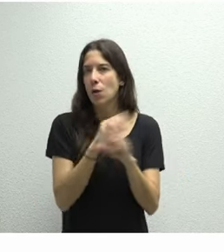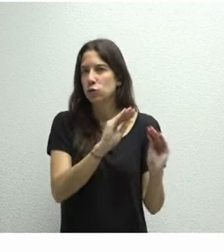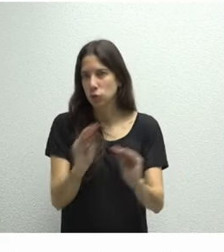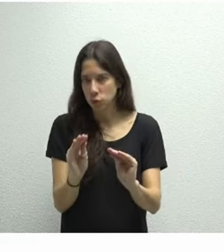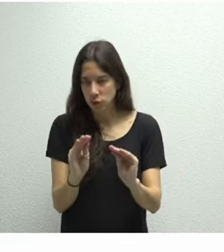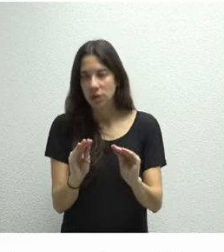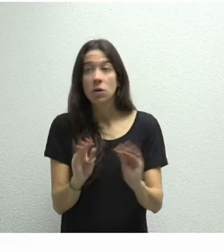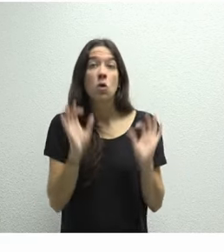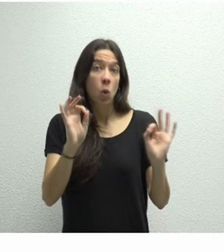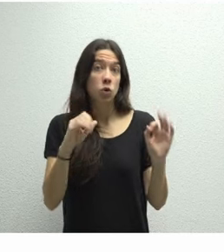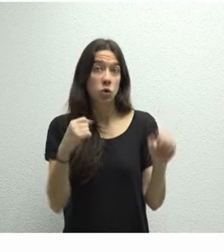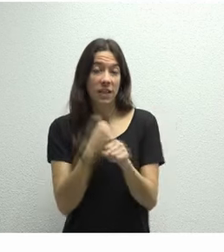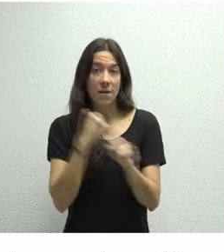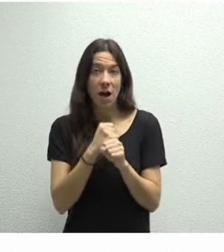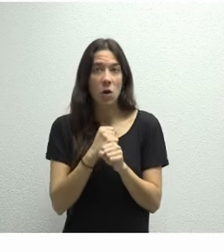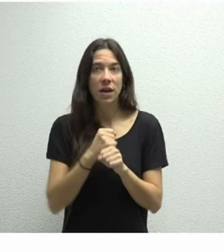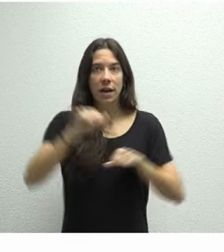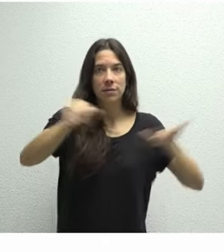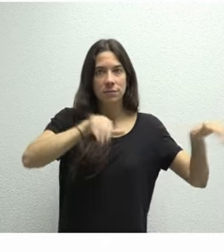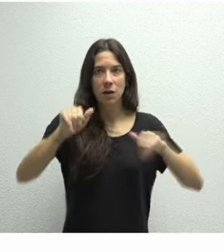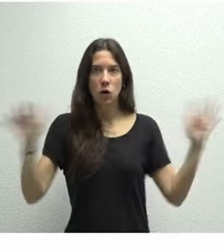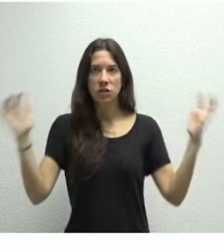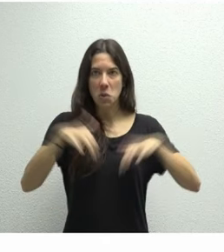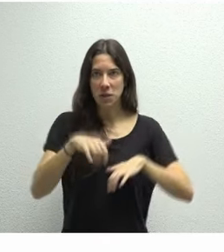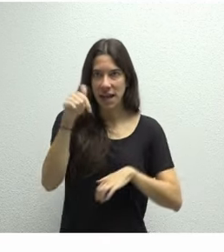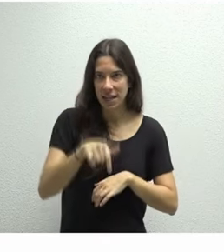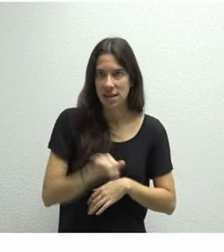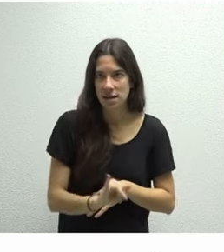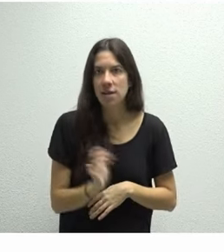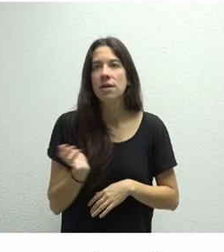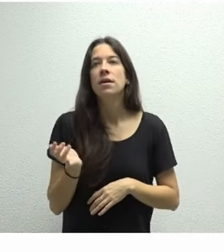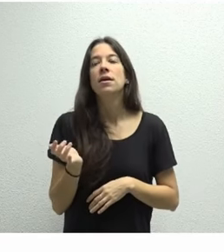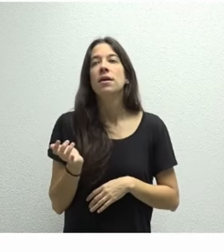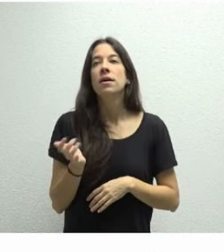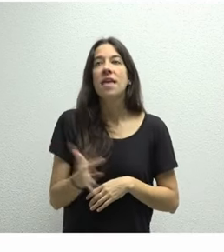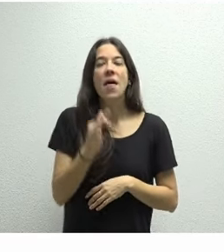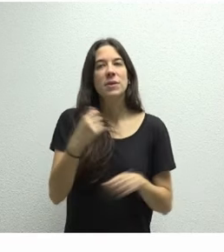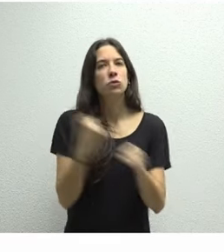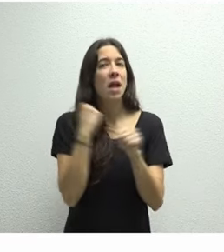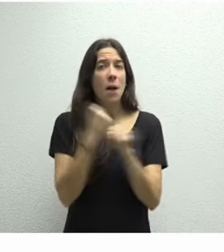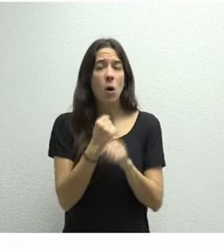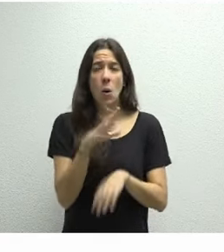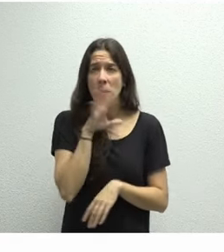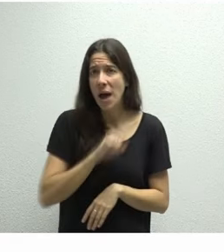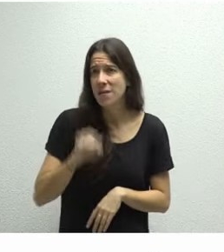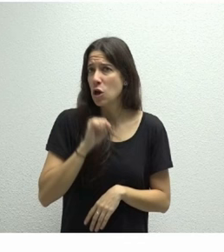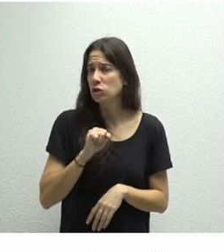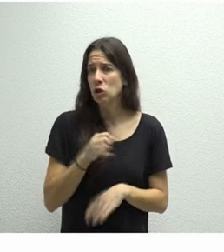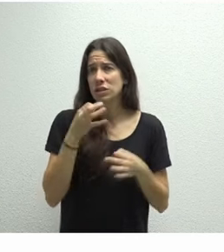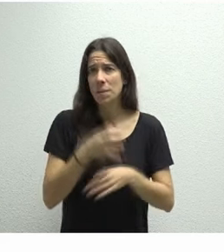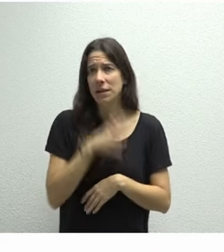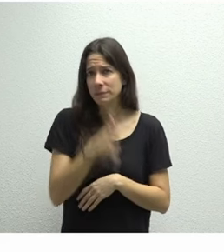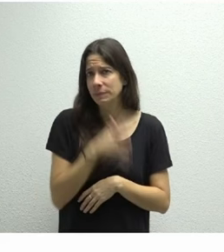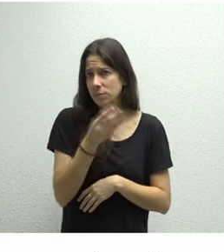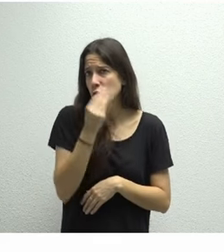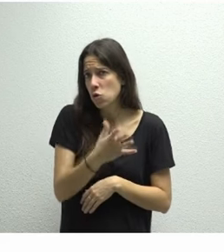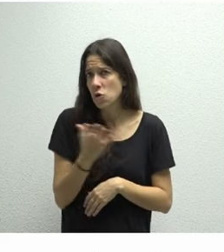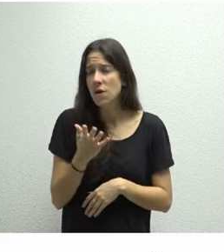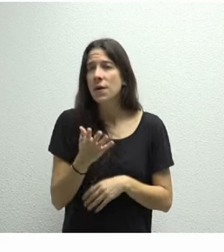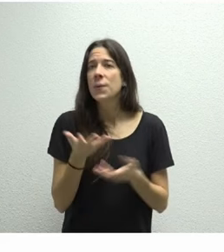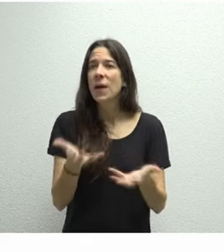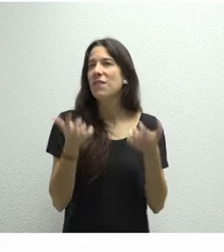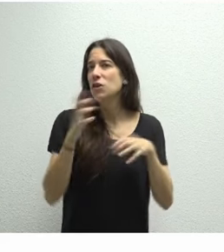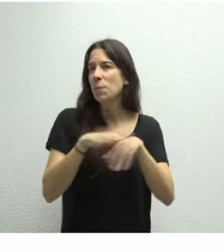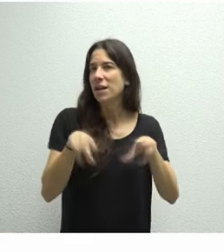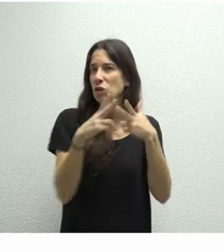el que nos convoca hoy aquí no y el que Está realizando un trabajo siempre magnífico siempre eh beneficioso para la sociedad en general como